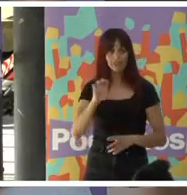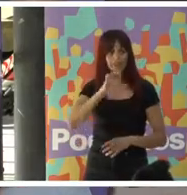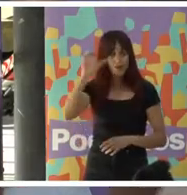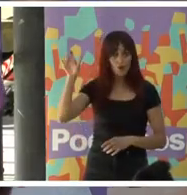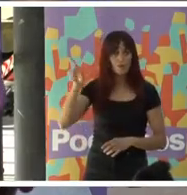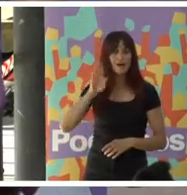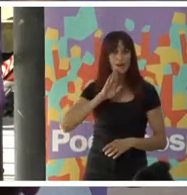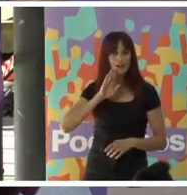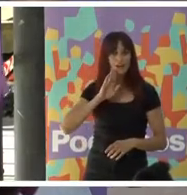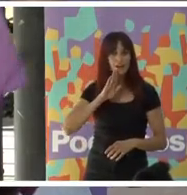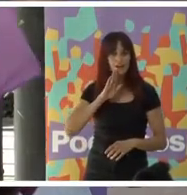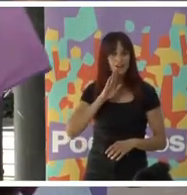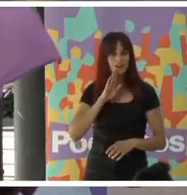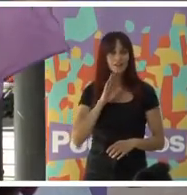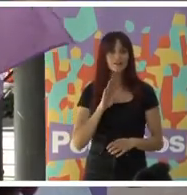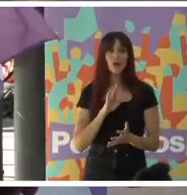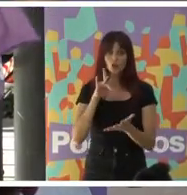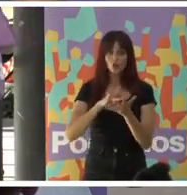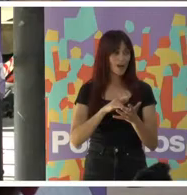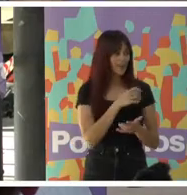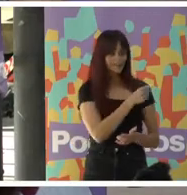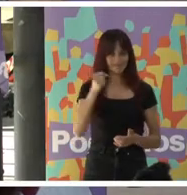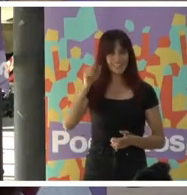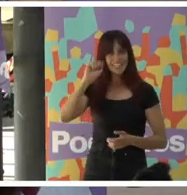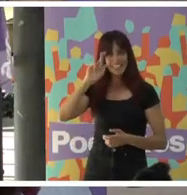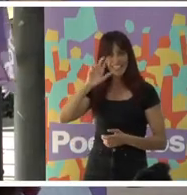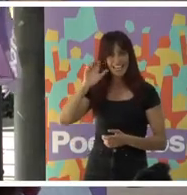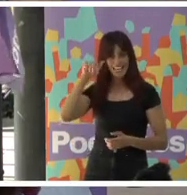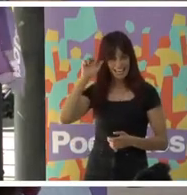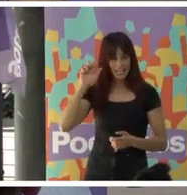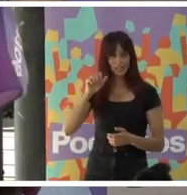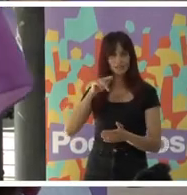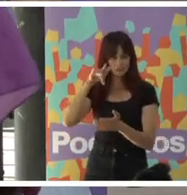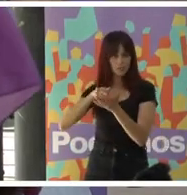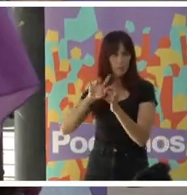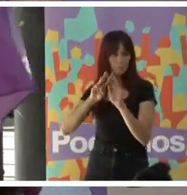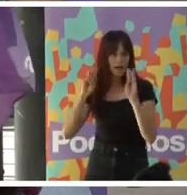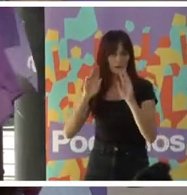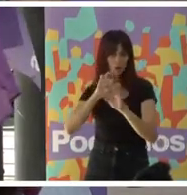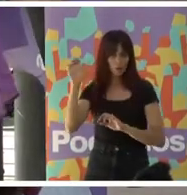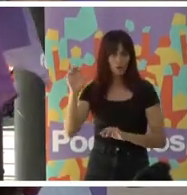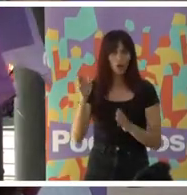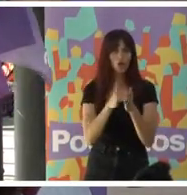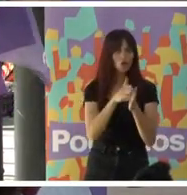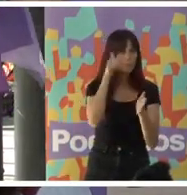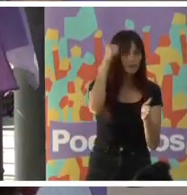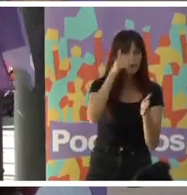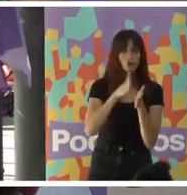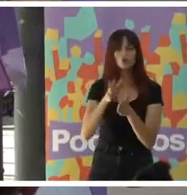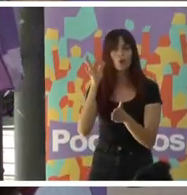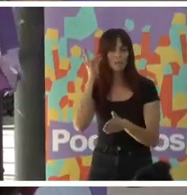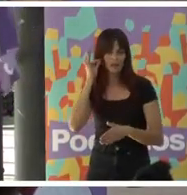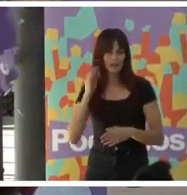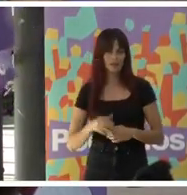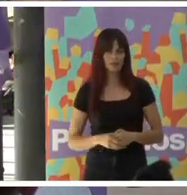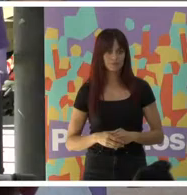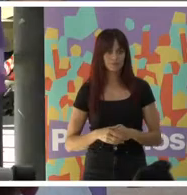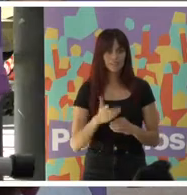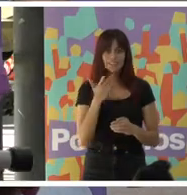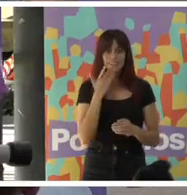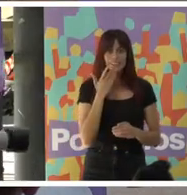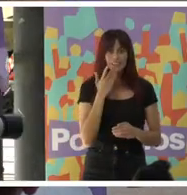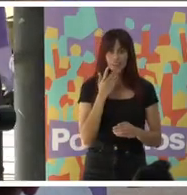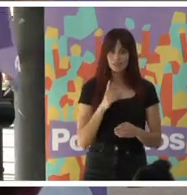Europa a la que va a llegar Irene Montero al Parlamento Europeo. Así que, compañeros y compañeras, los que todavía no os hayáis